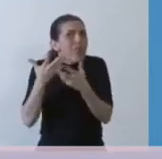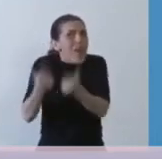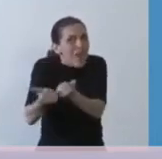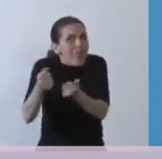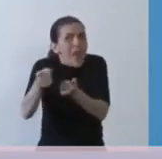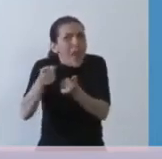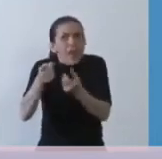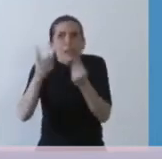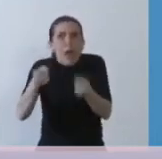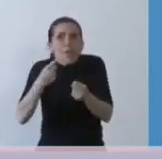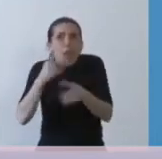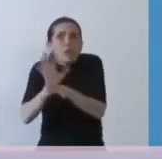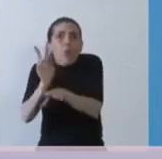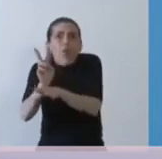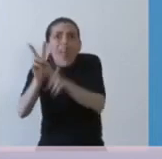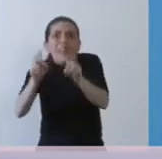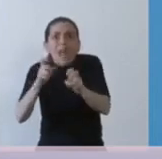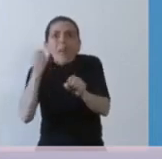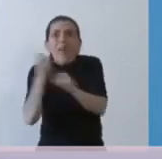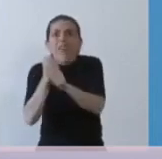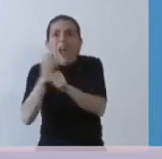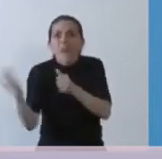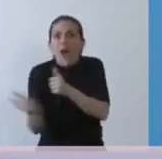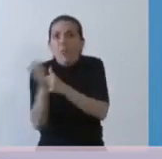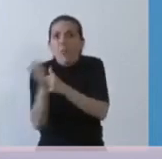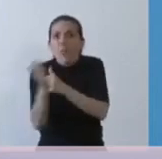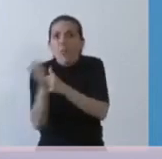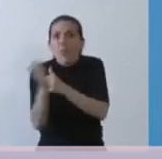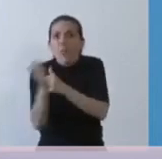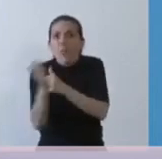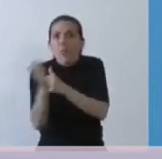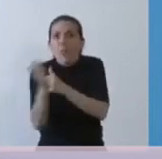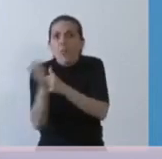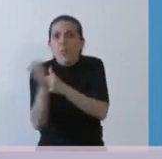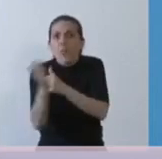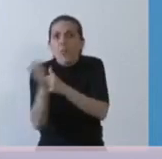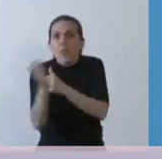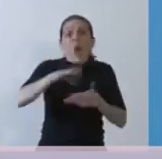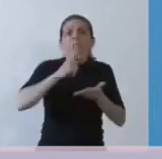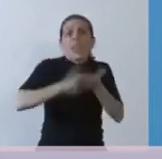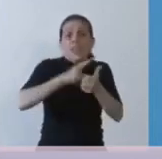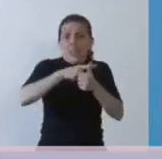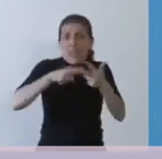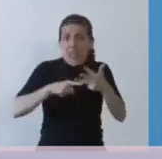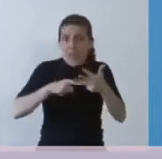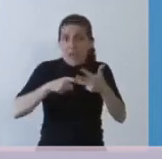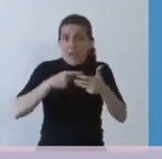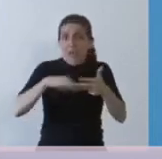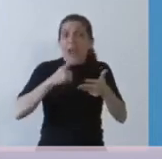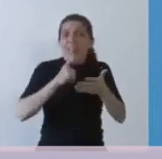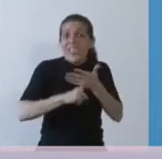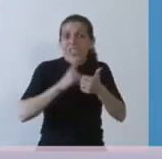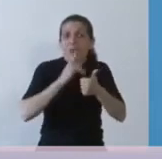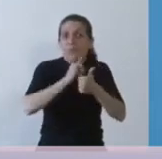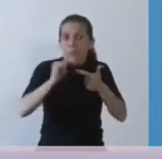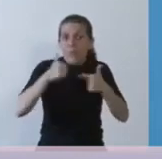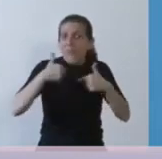sistema productivo voy a comentar una serie de de medidas que vamos a estar implementando en lo